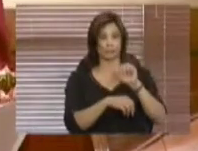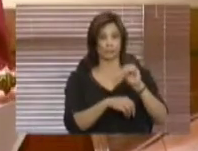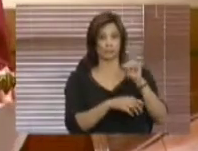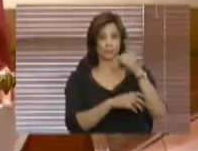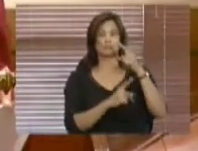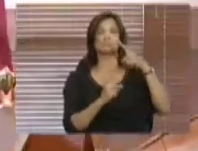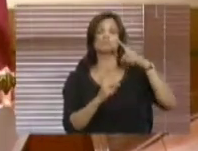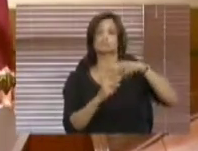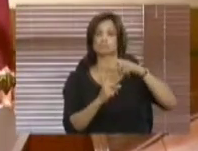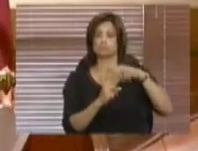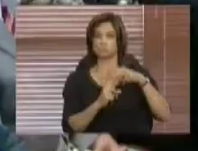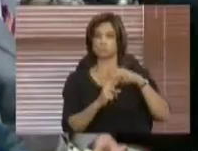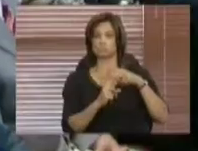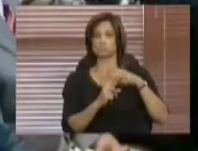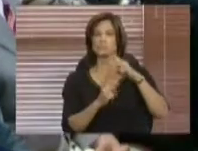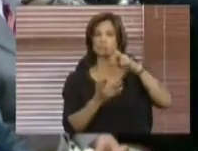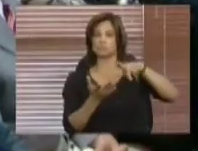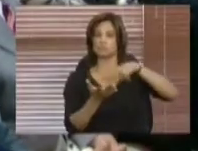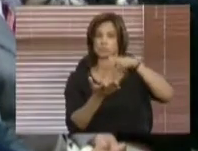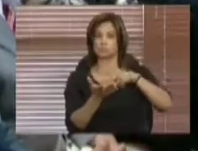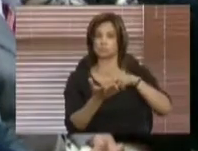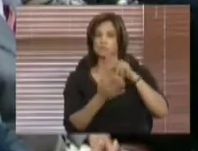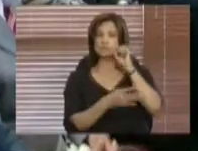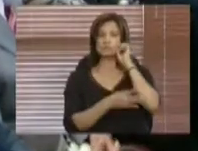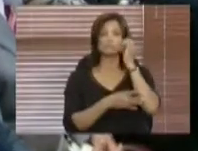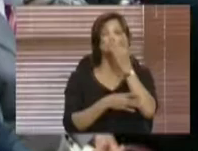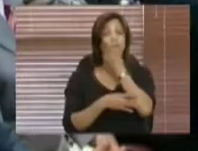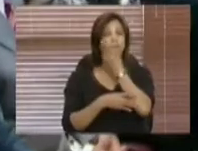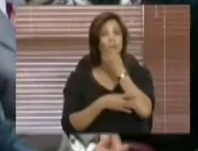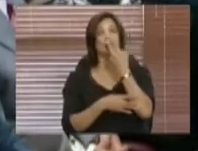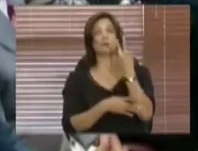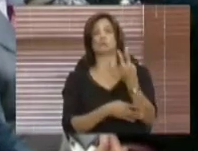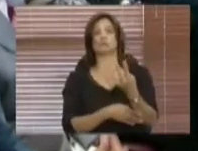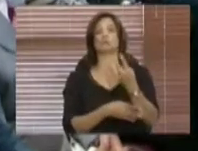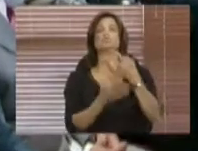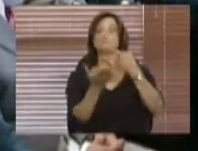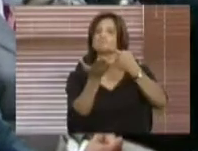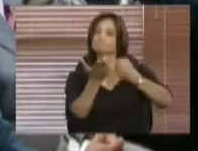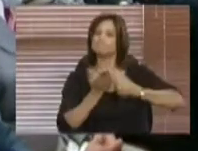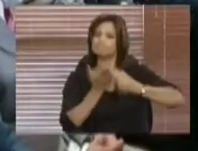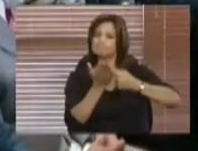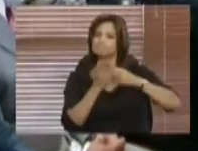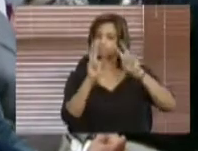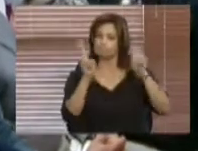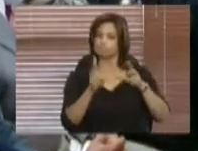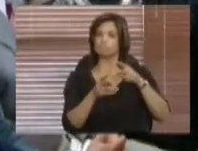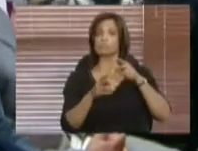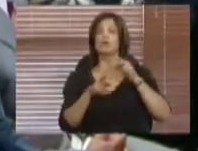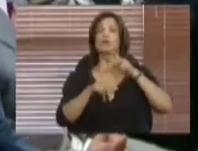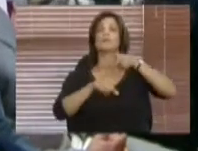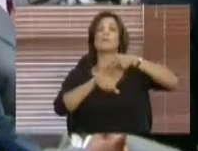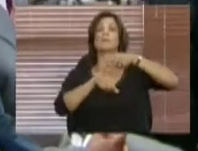San Cristóbal y provincia Santo Domingo, y 2 conversatorios en Puerto